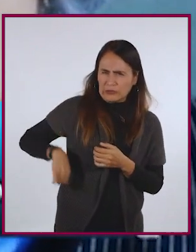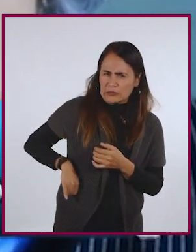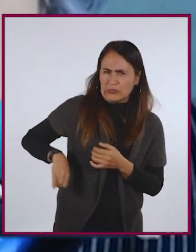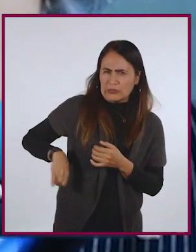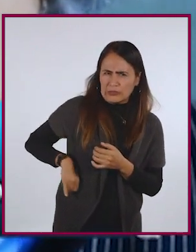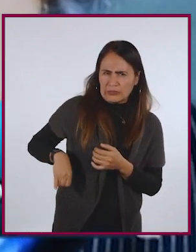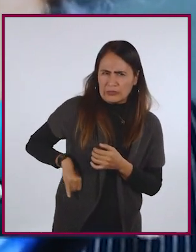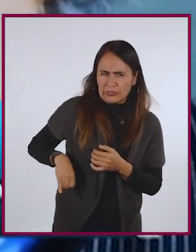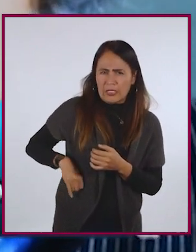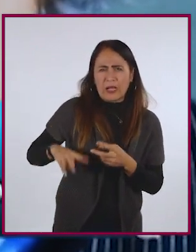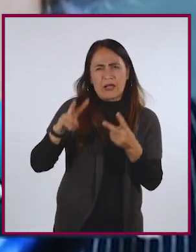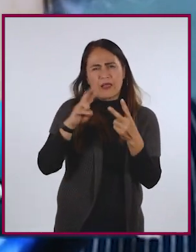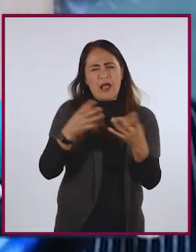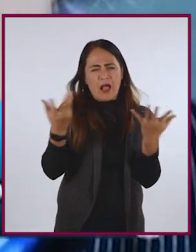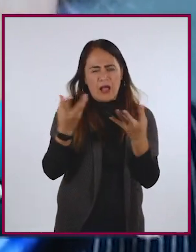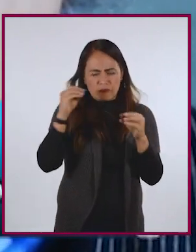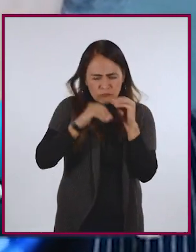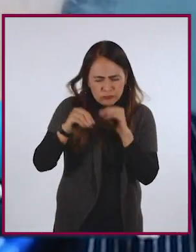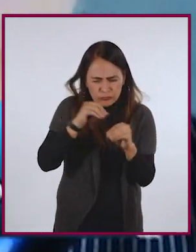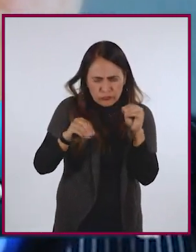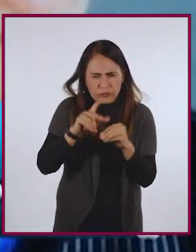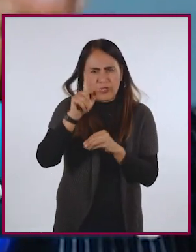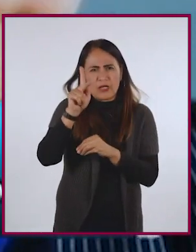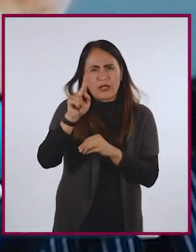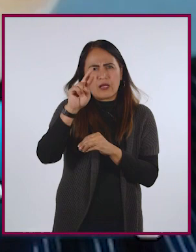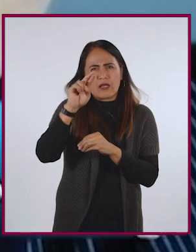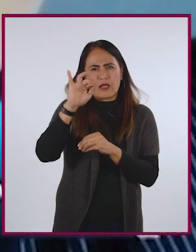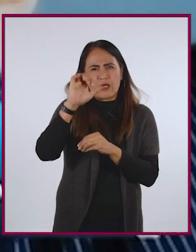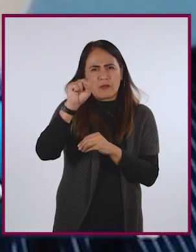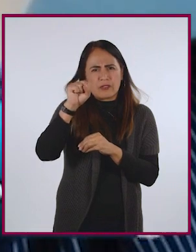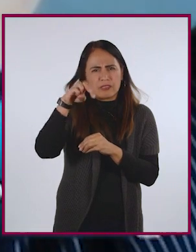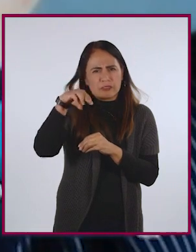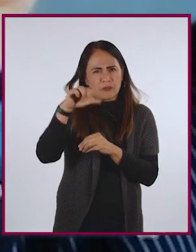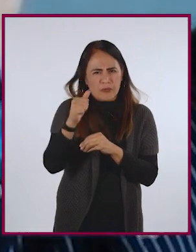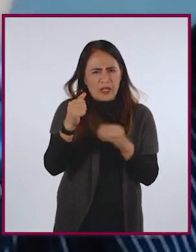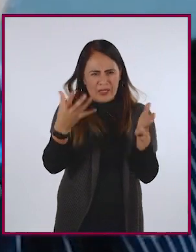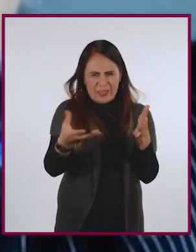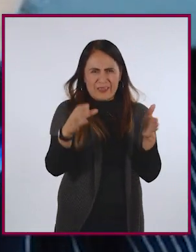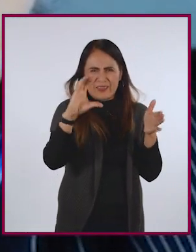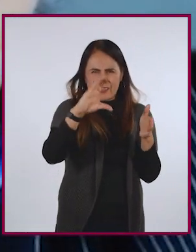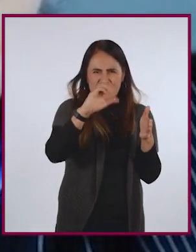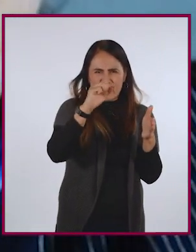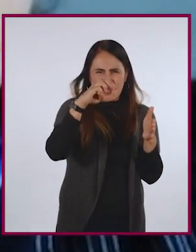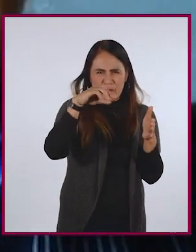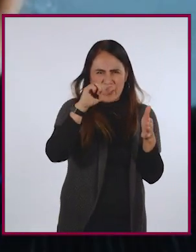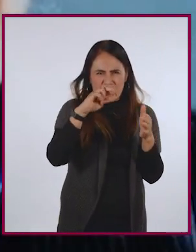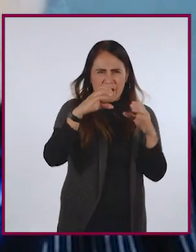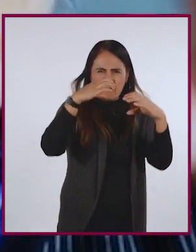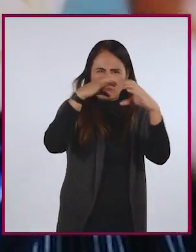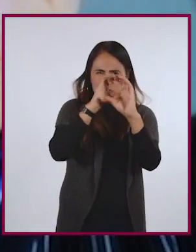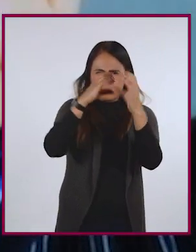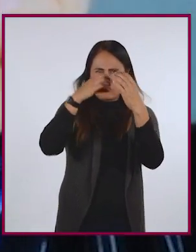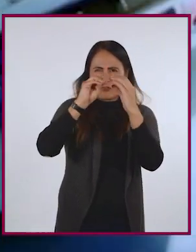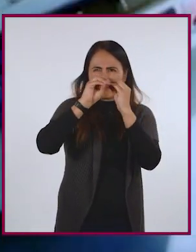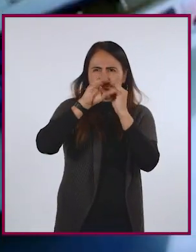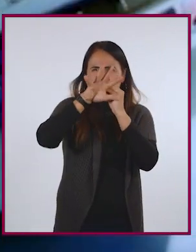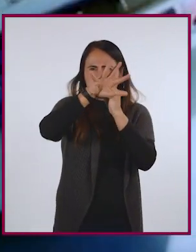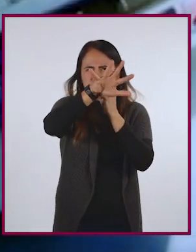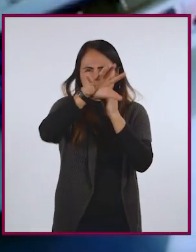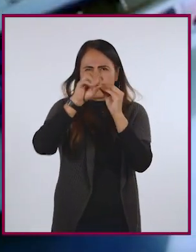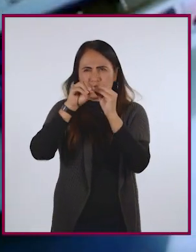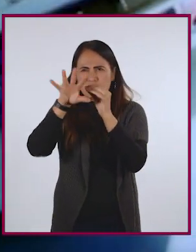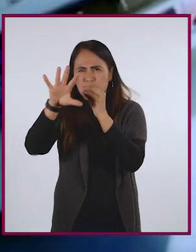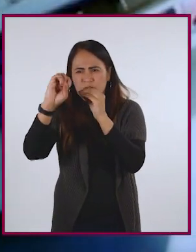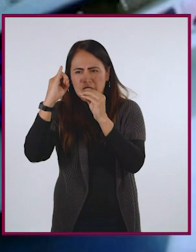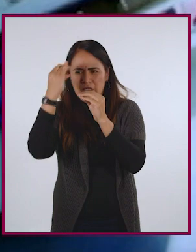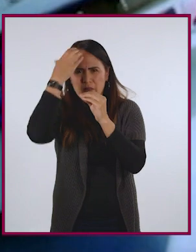logra que se construya un prisma especial para colocarlo al frente de la cámara Schmidt y obtener los espectros donde cada